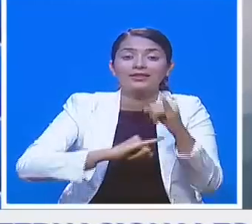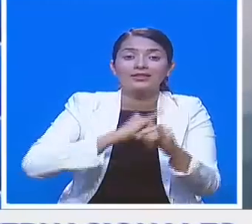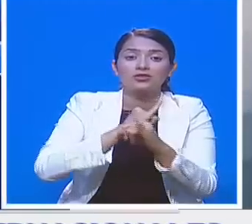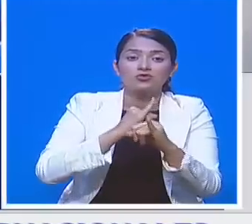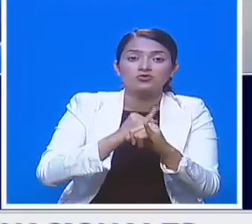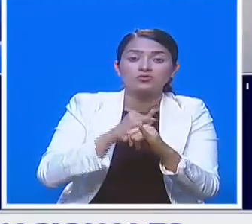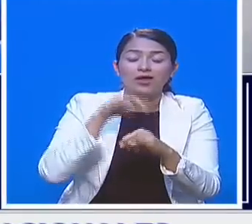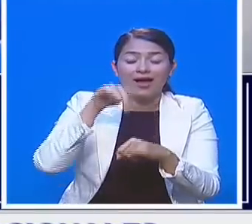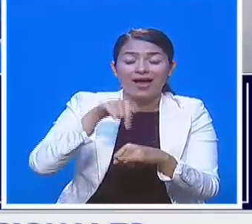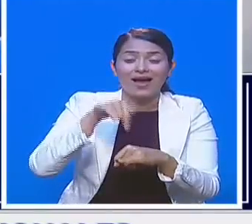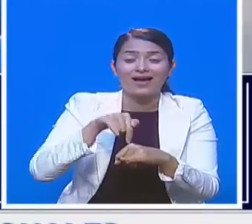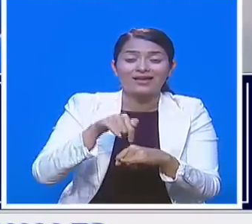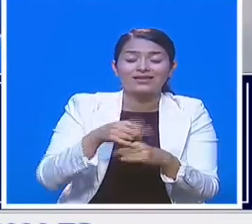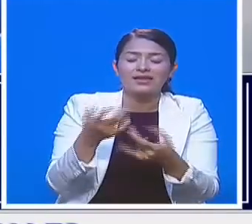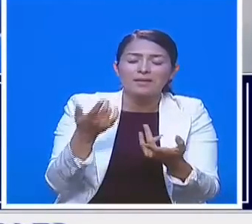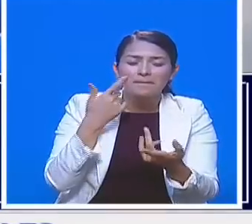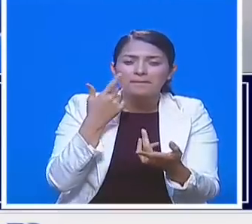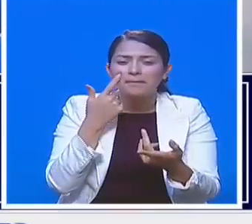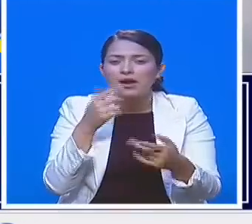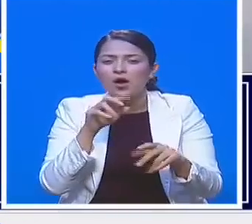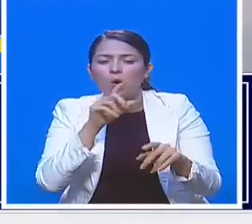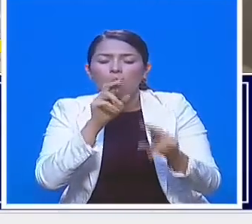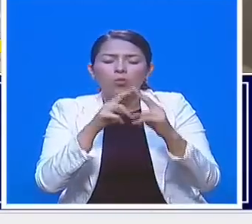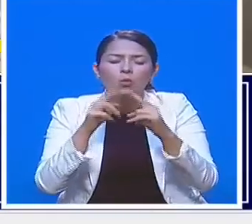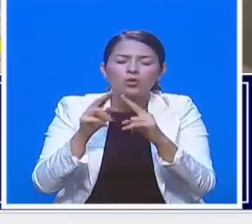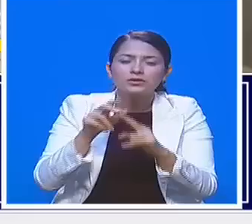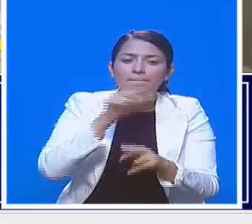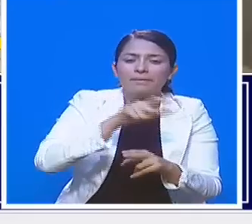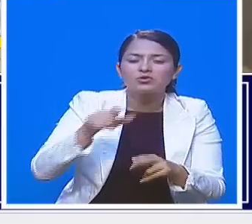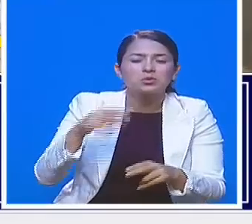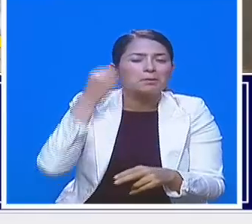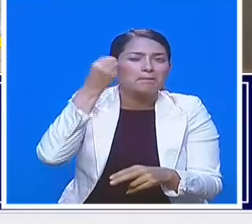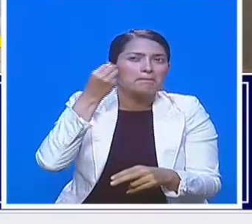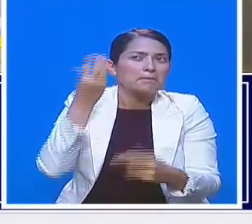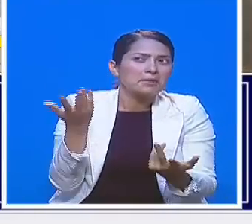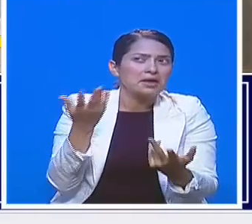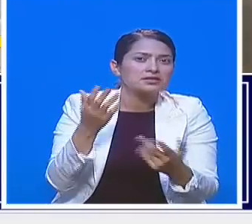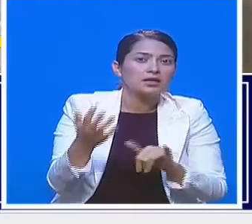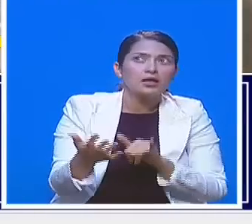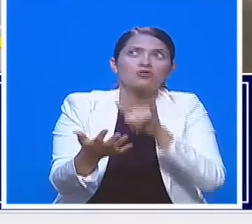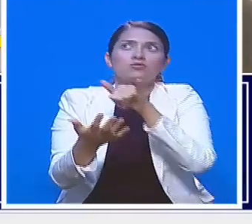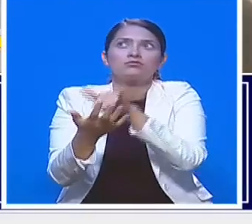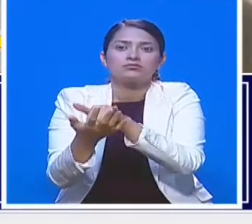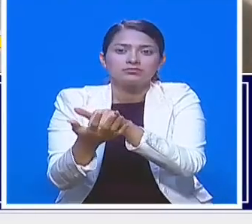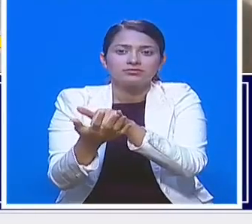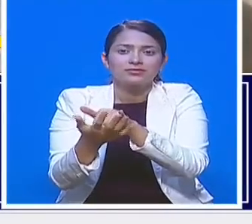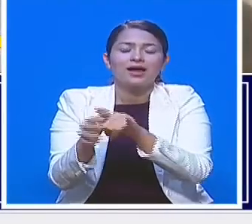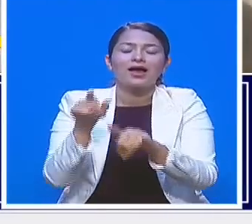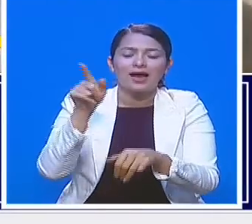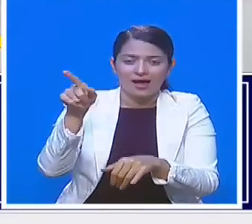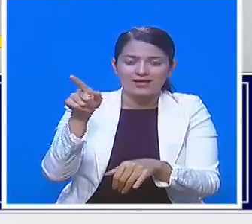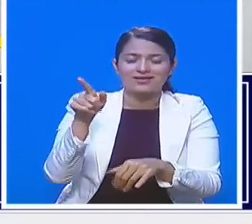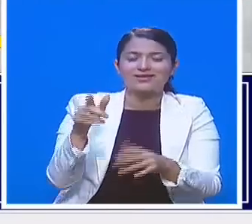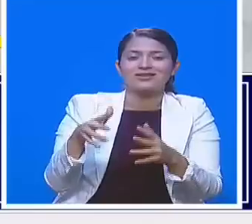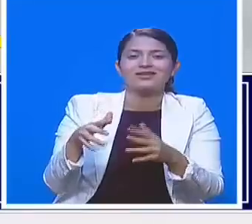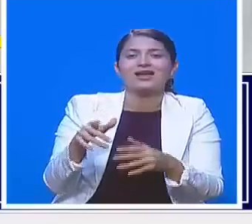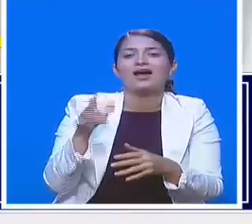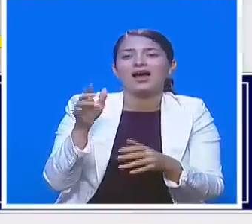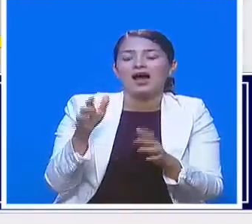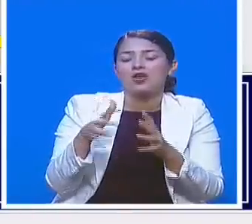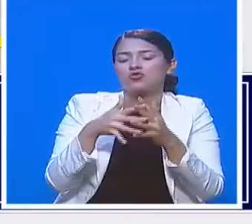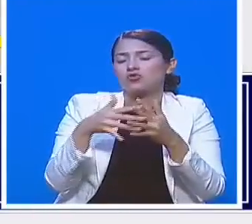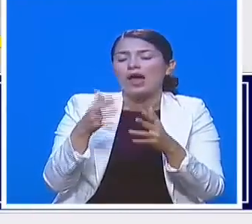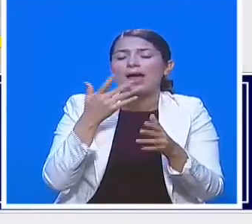de Maiquetía para conocer las impresiones de los pasajeros que viajaban desde Venezuela a conexiones